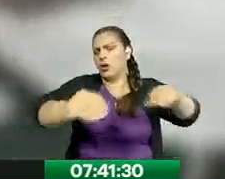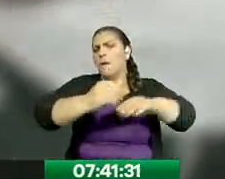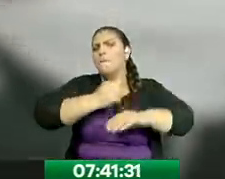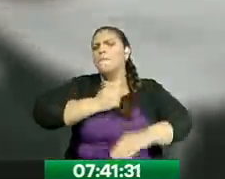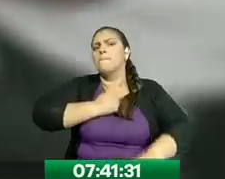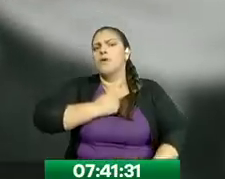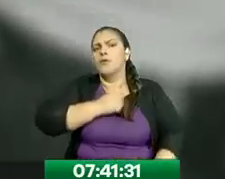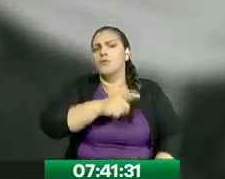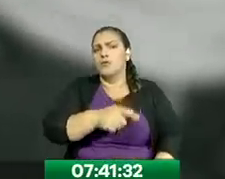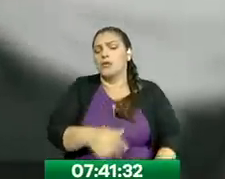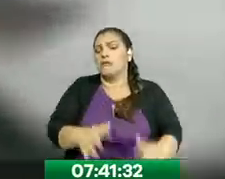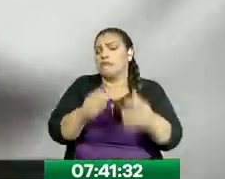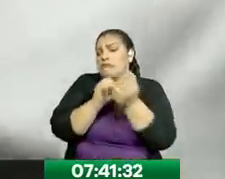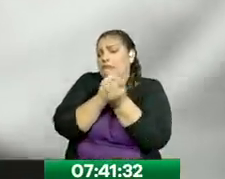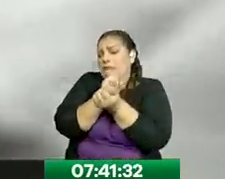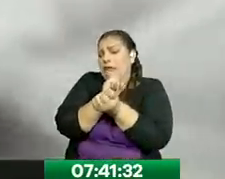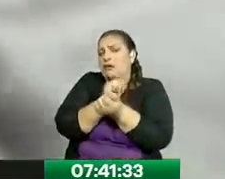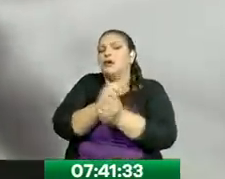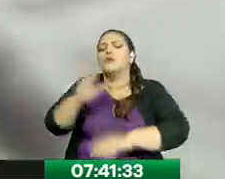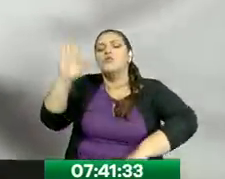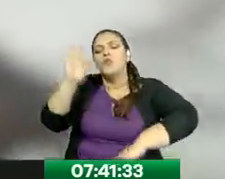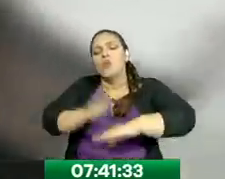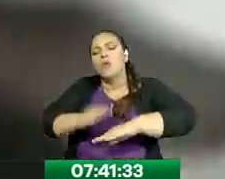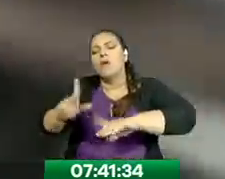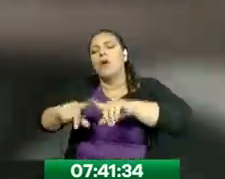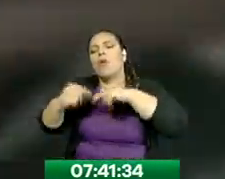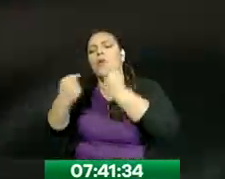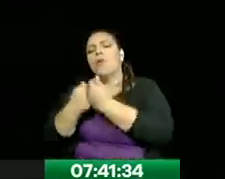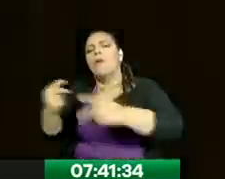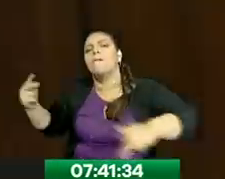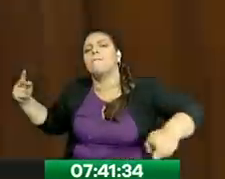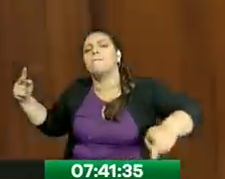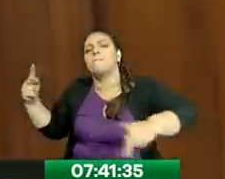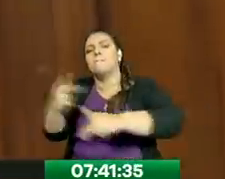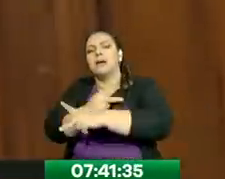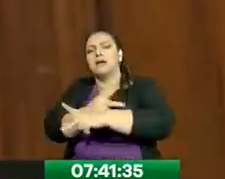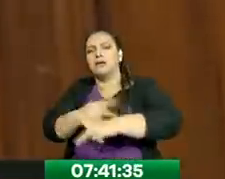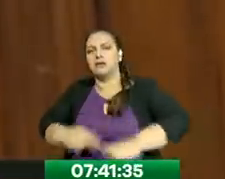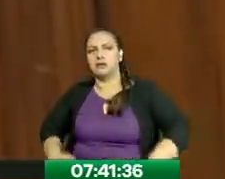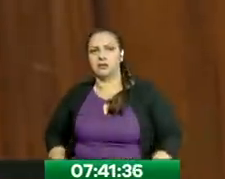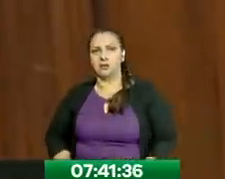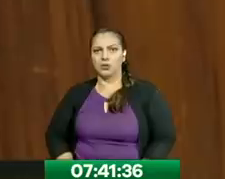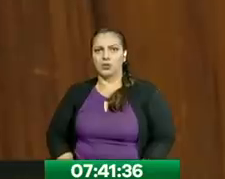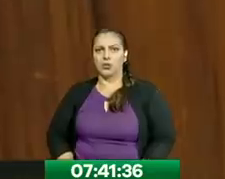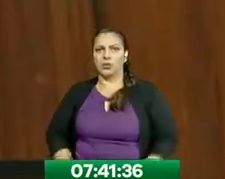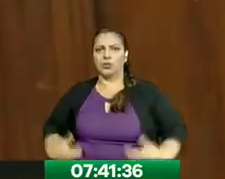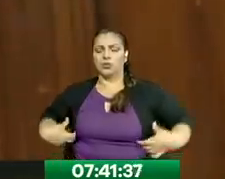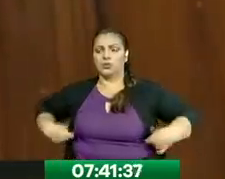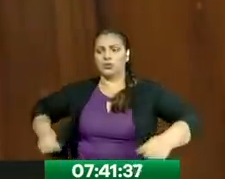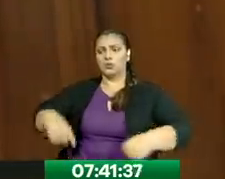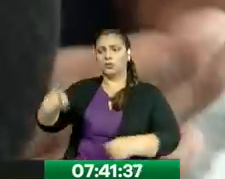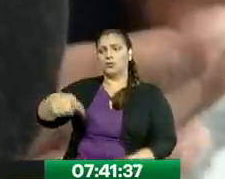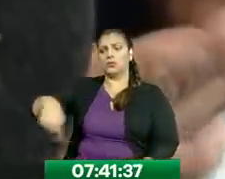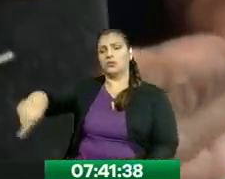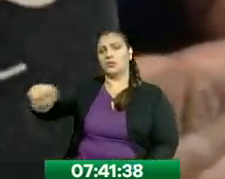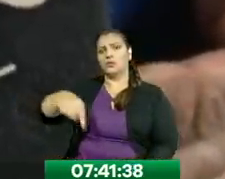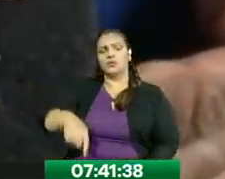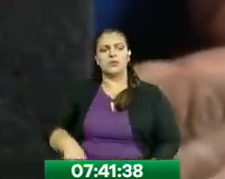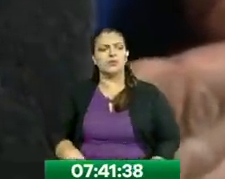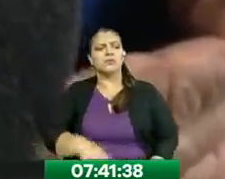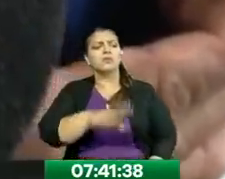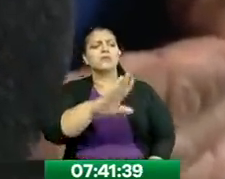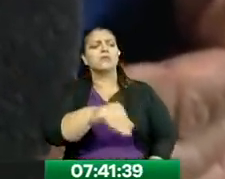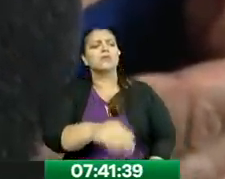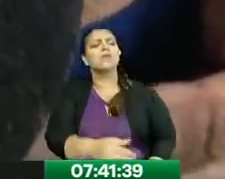de la policía nacional según pidiéndoles que drogas la plata light donde está la droga la plata de la droga y me maltrataron